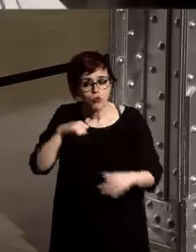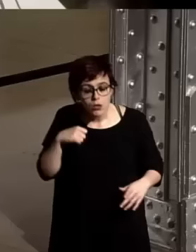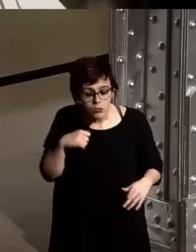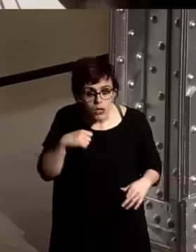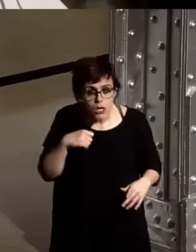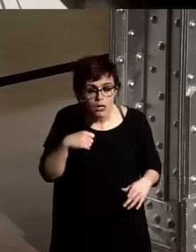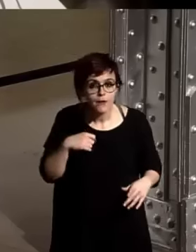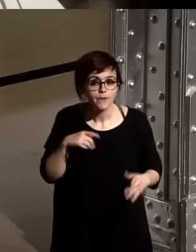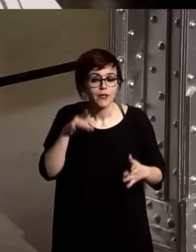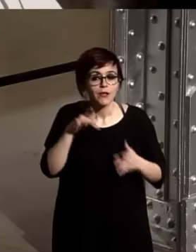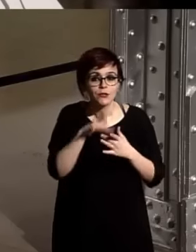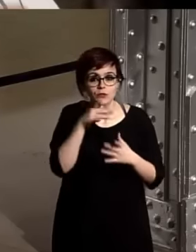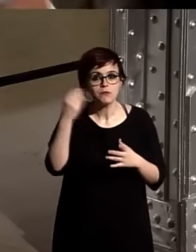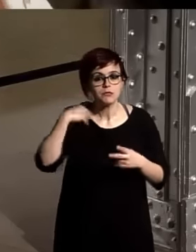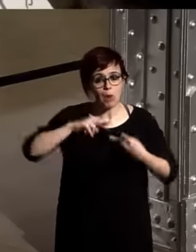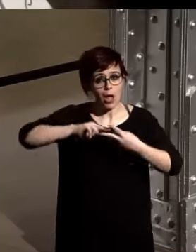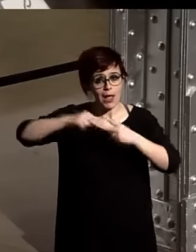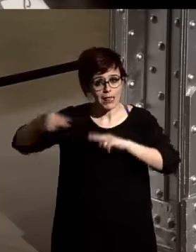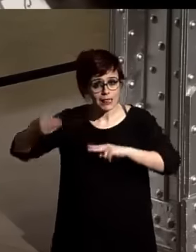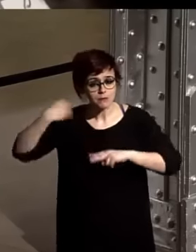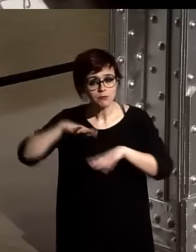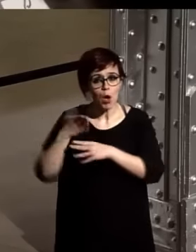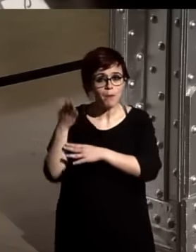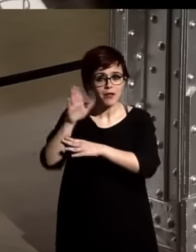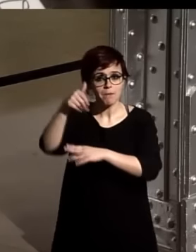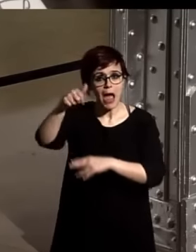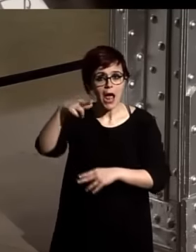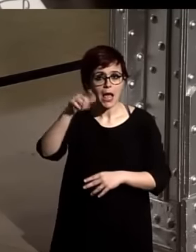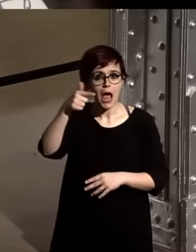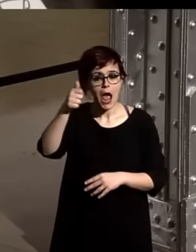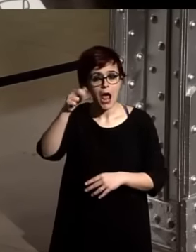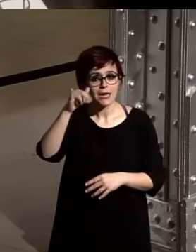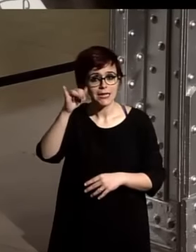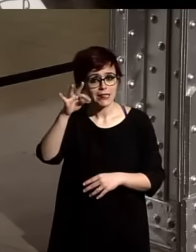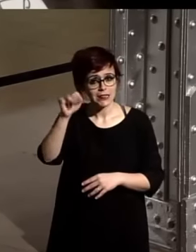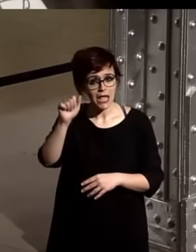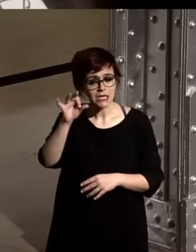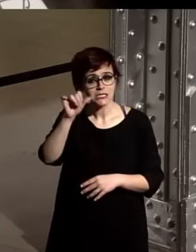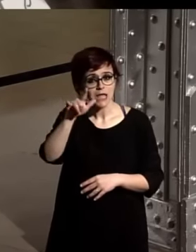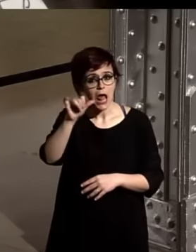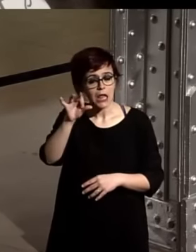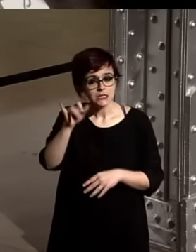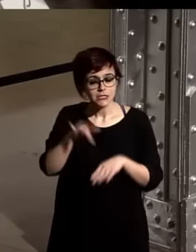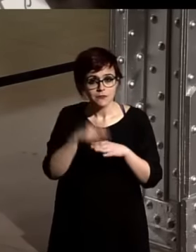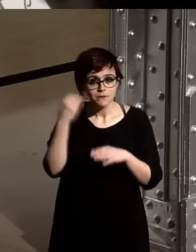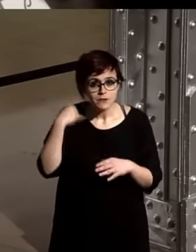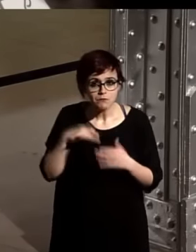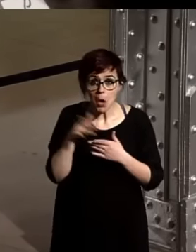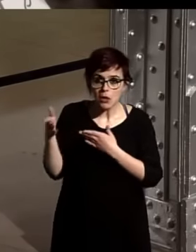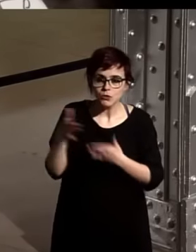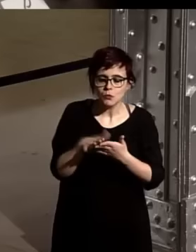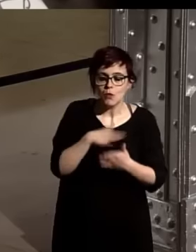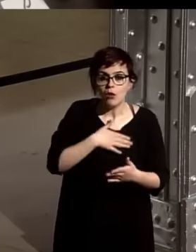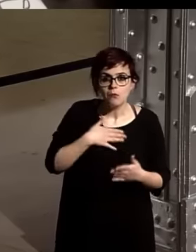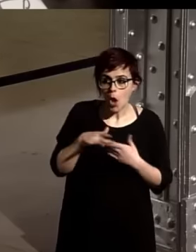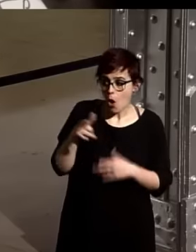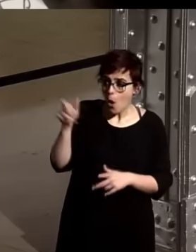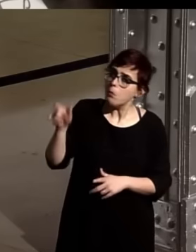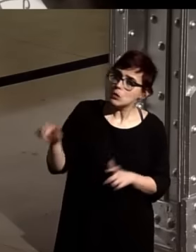día y el de genética Eh me presentó a Margarita salas ese mismo día hablé con ella Margarita Me dijo Estoy buscando una persona en mi